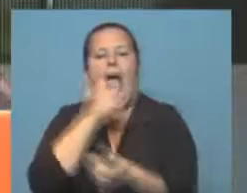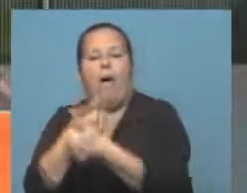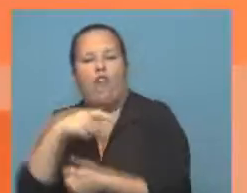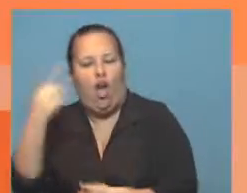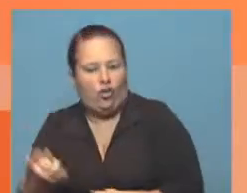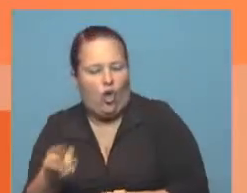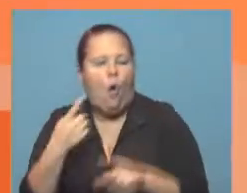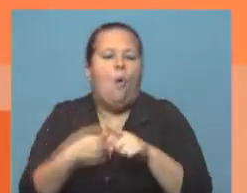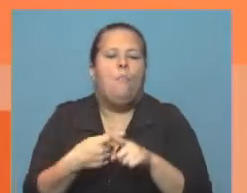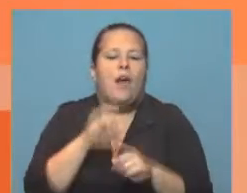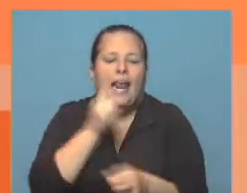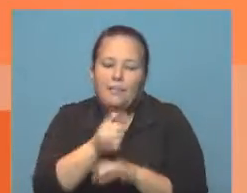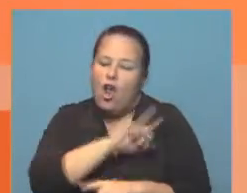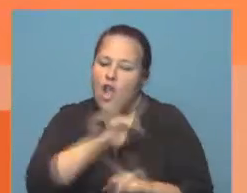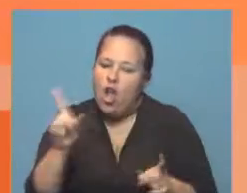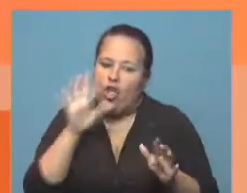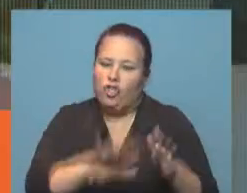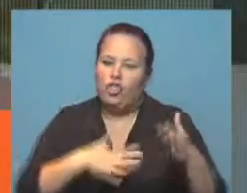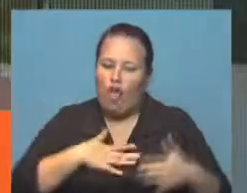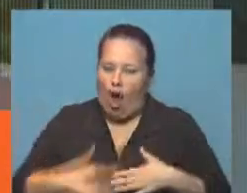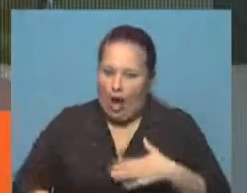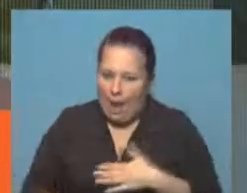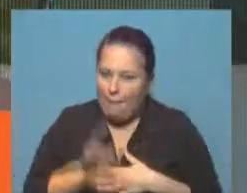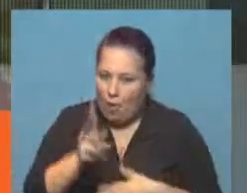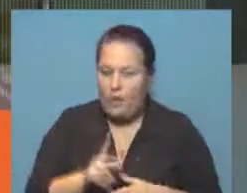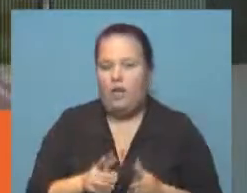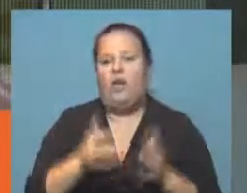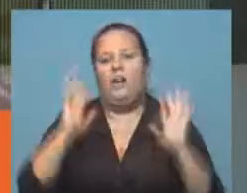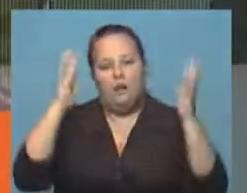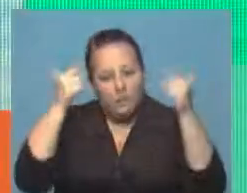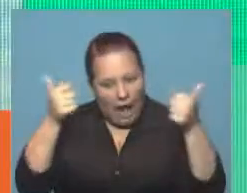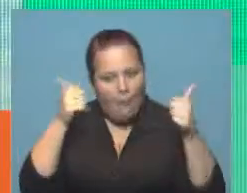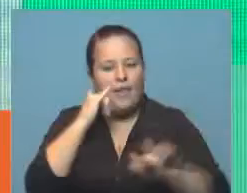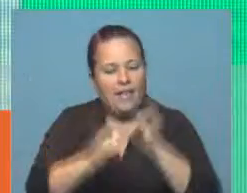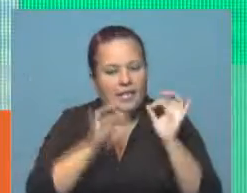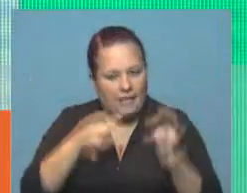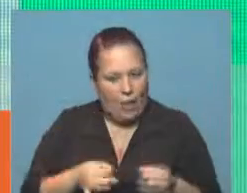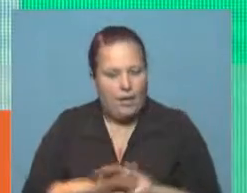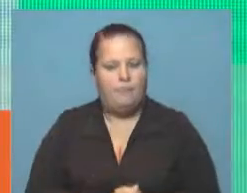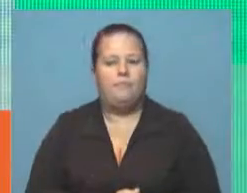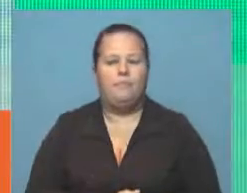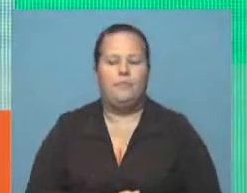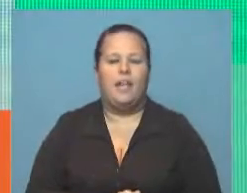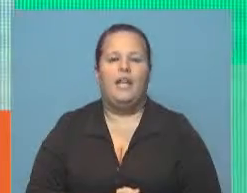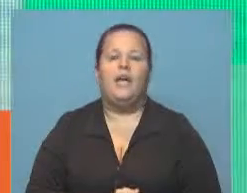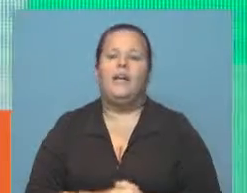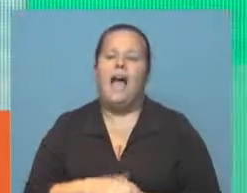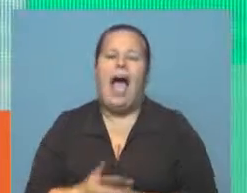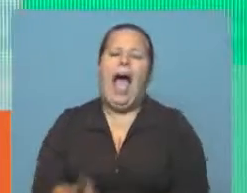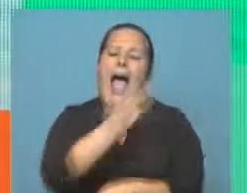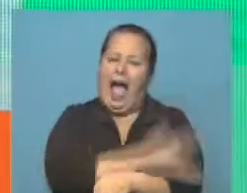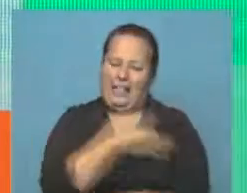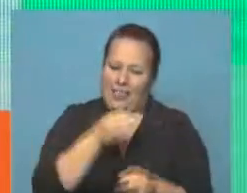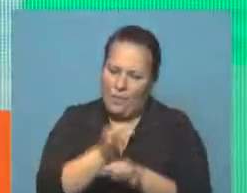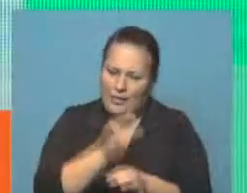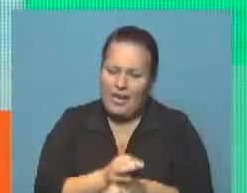nadie porque se le dice no te tienen que tocar las partes íntimas, que aplaudo que se diga así, sino mucho antes